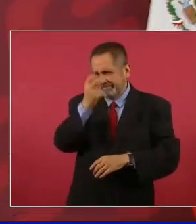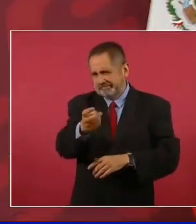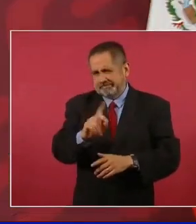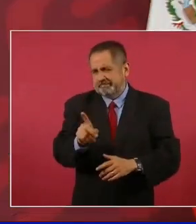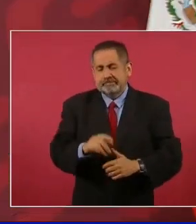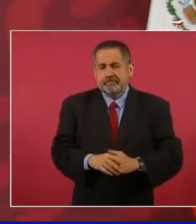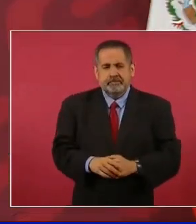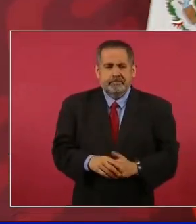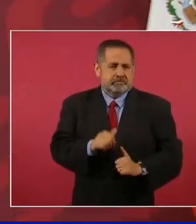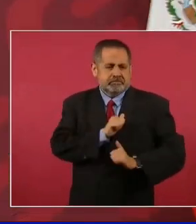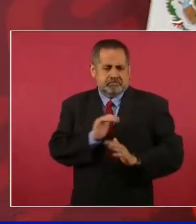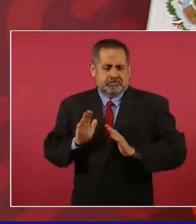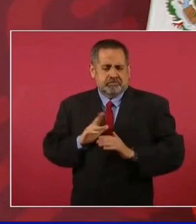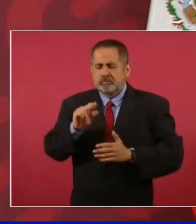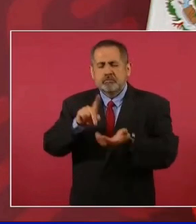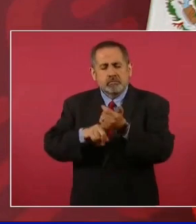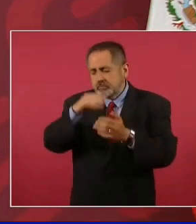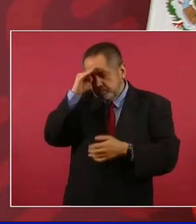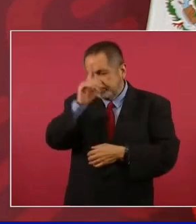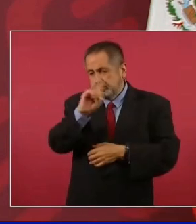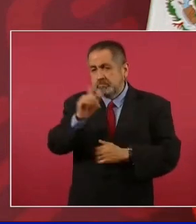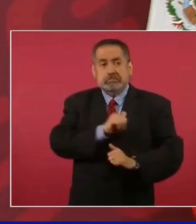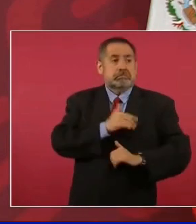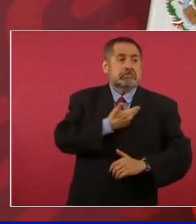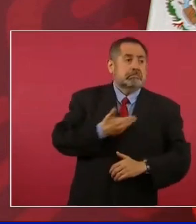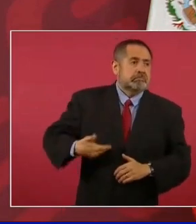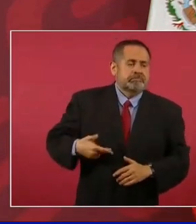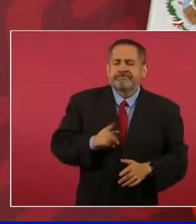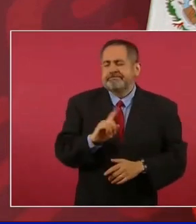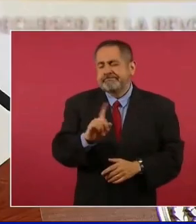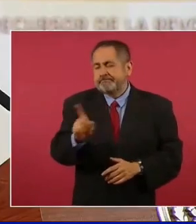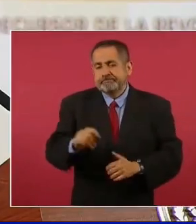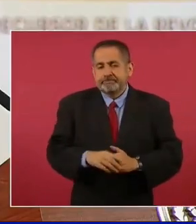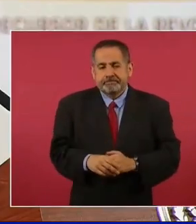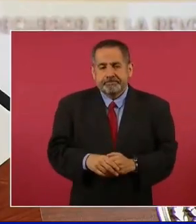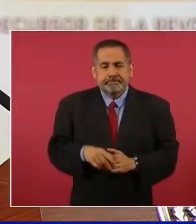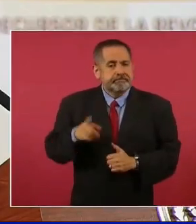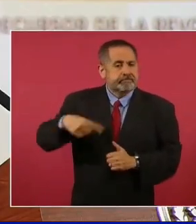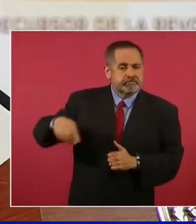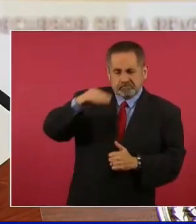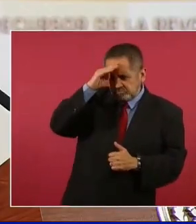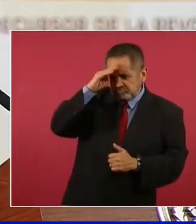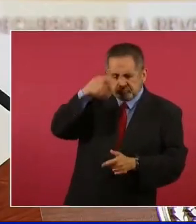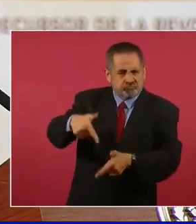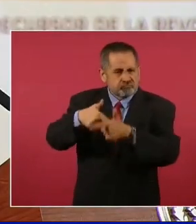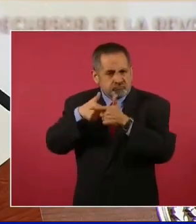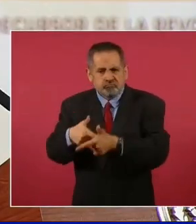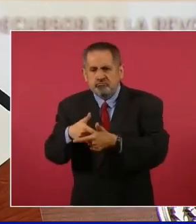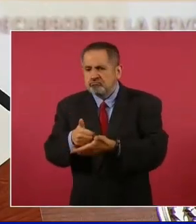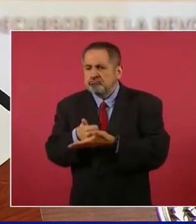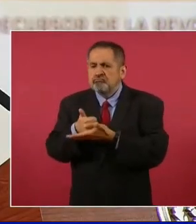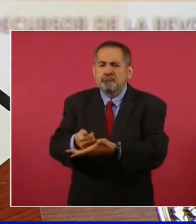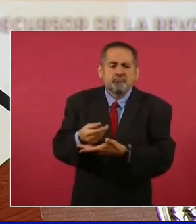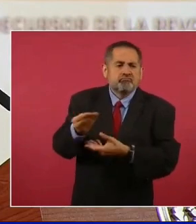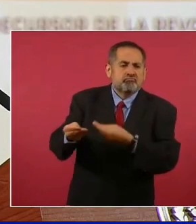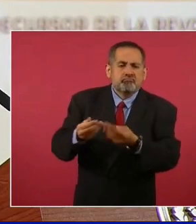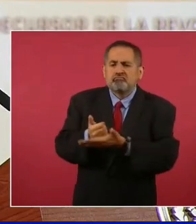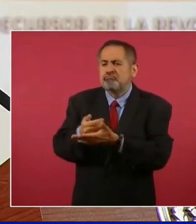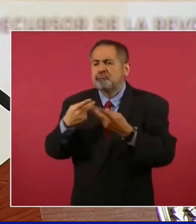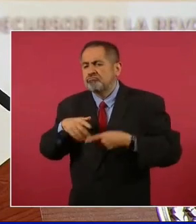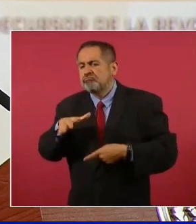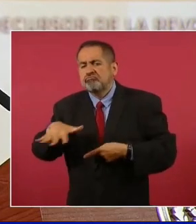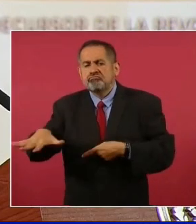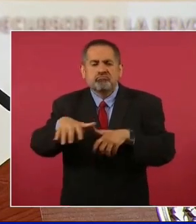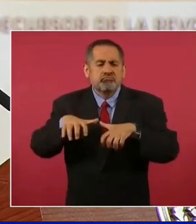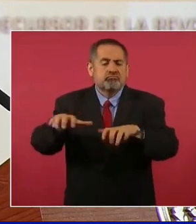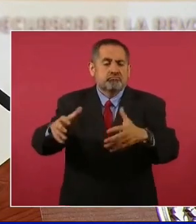los militares, están pensando en seguir sirviendo al pueblo.